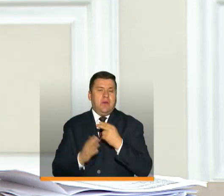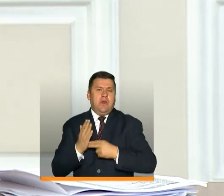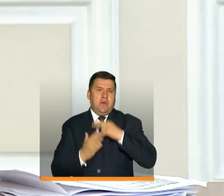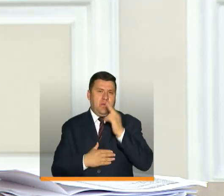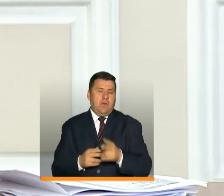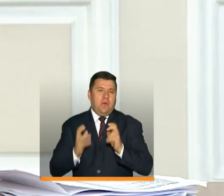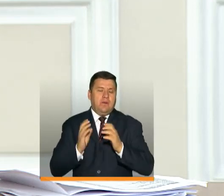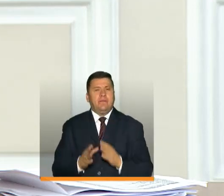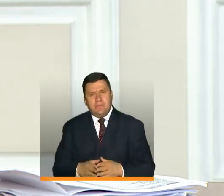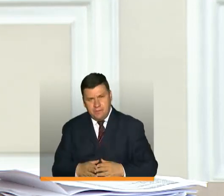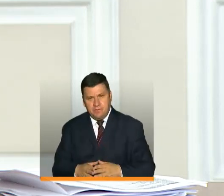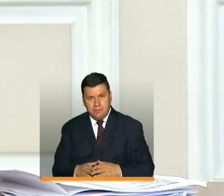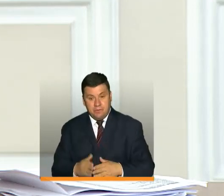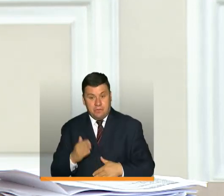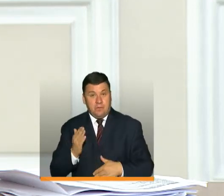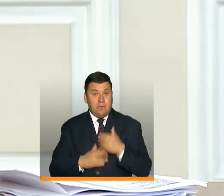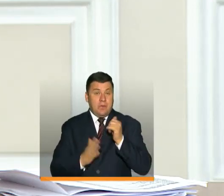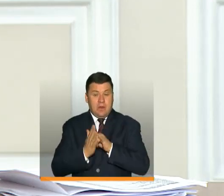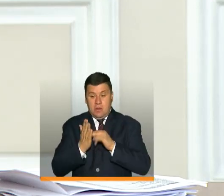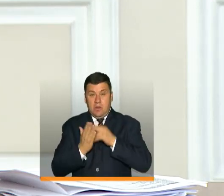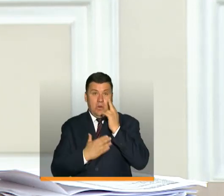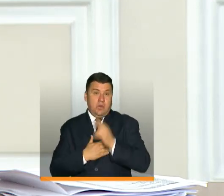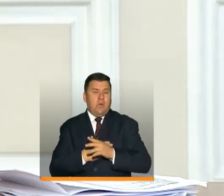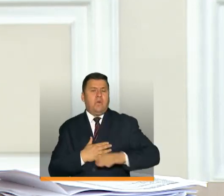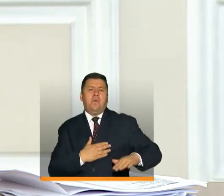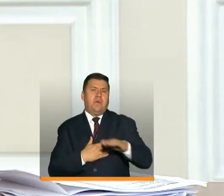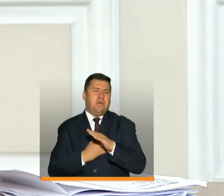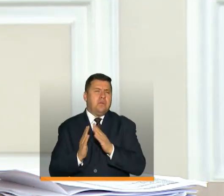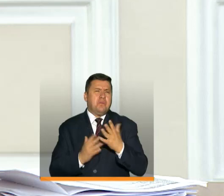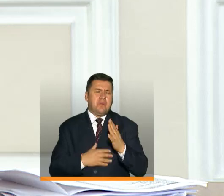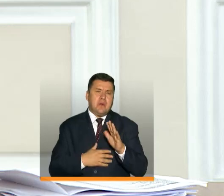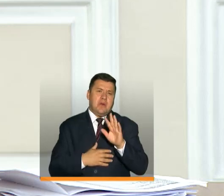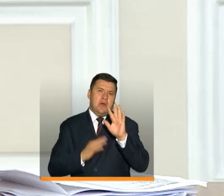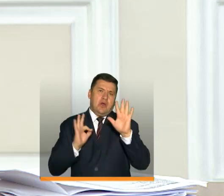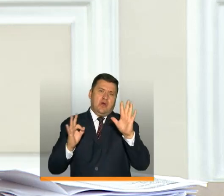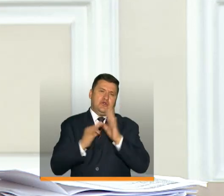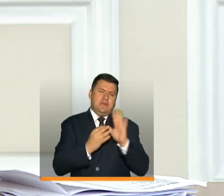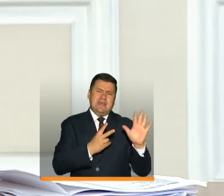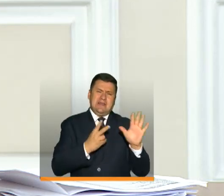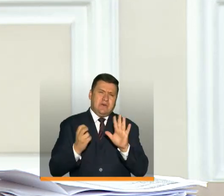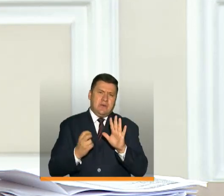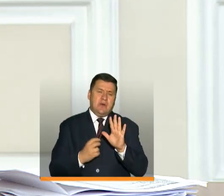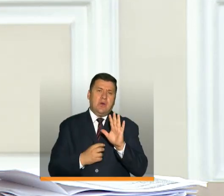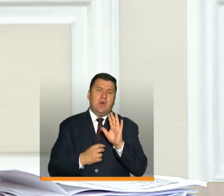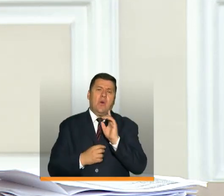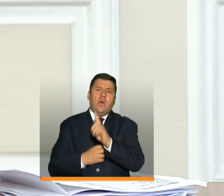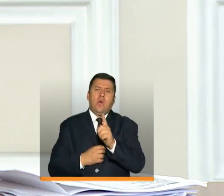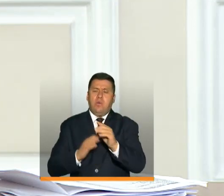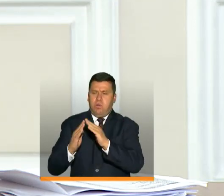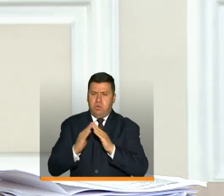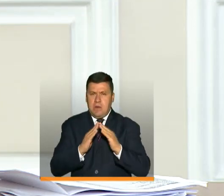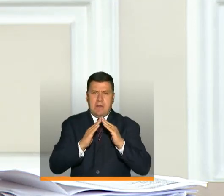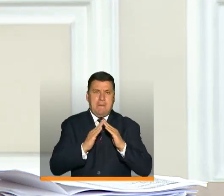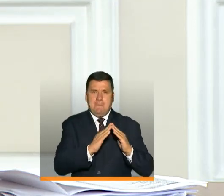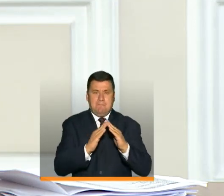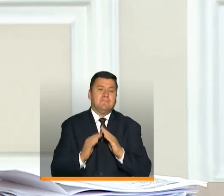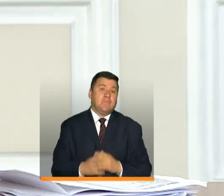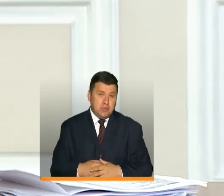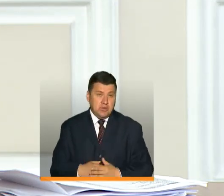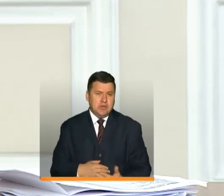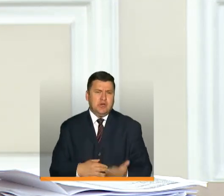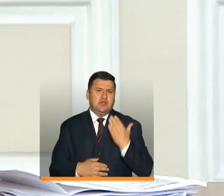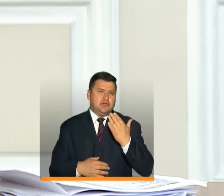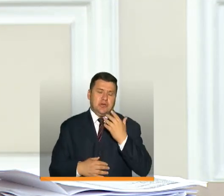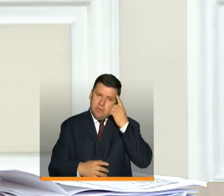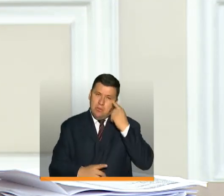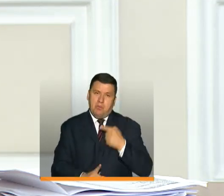proyectos nuevos, pero el inicio de proyectos nuevos está del orden de 8.700 unidades de vivienda. Eso es